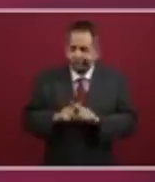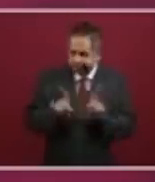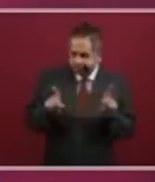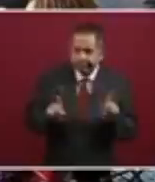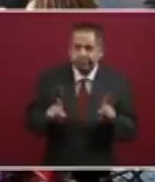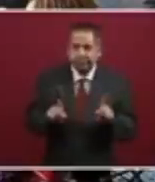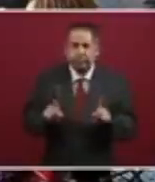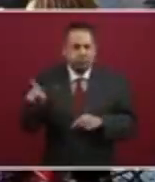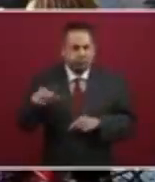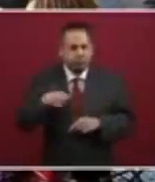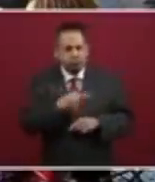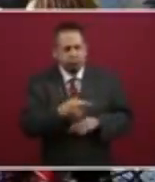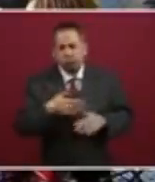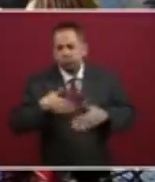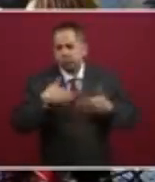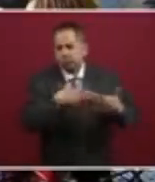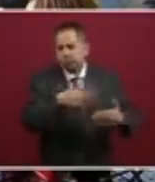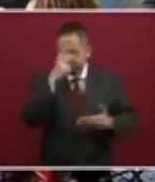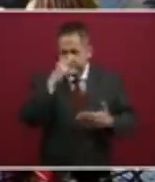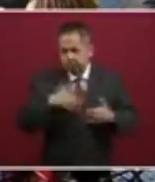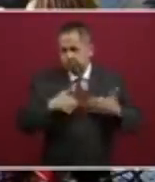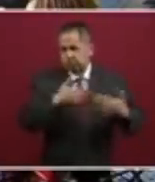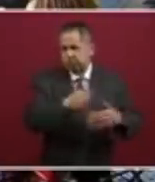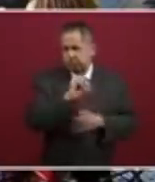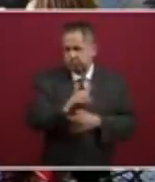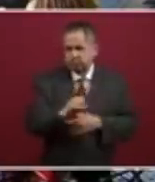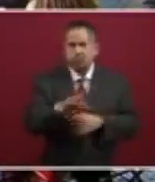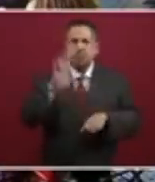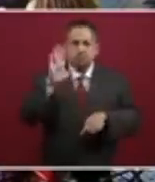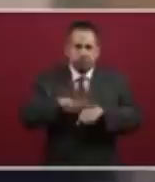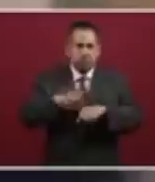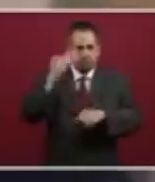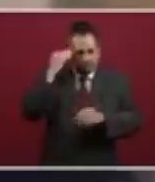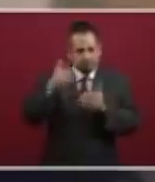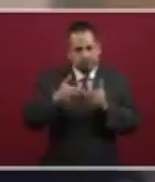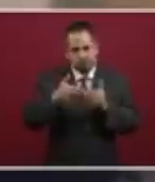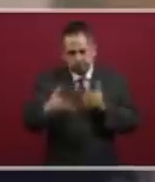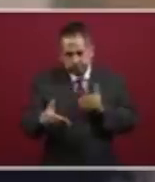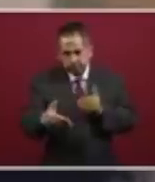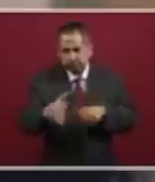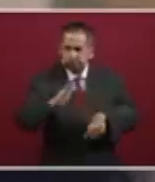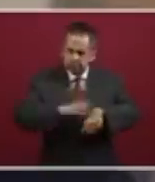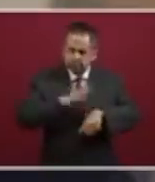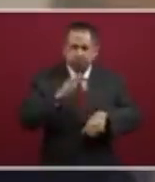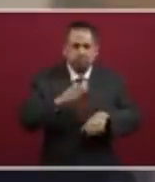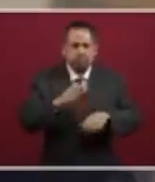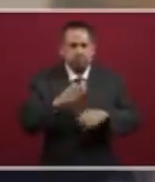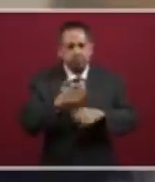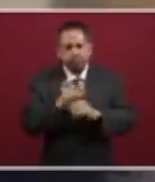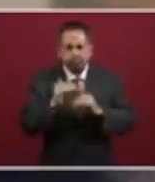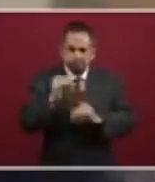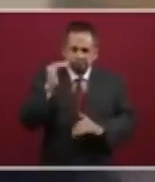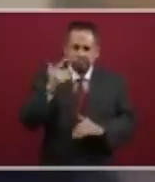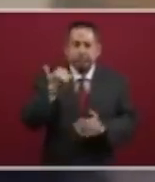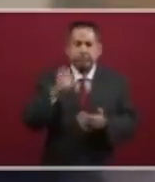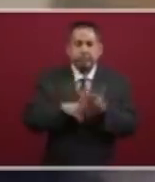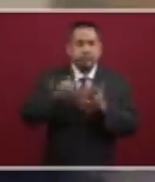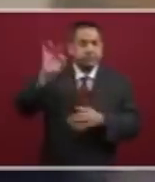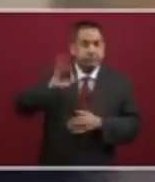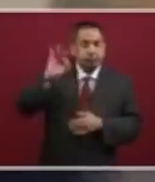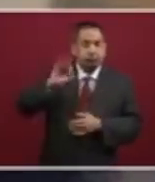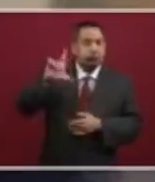Como hay confianza, fue a más largo plazo este acuerdo y con menos